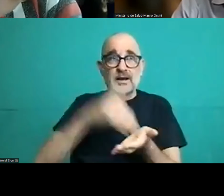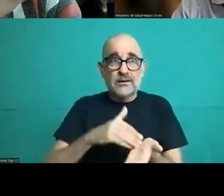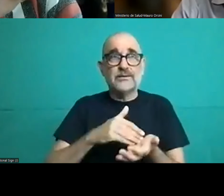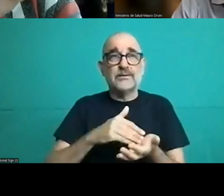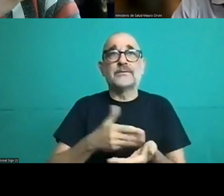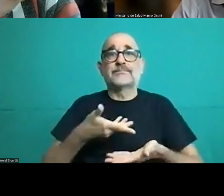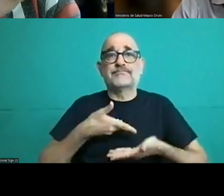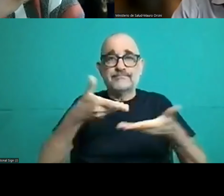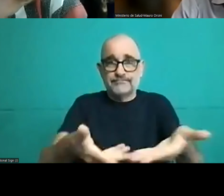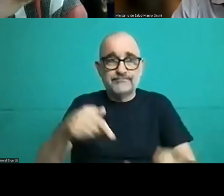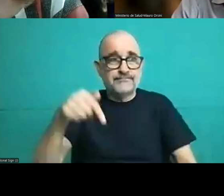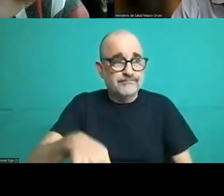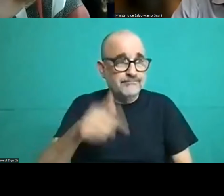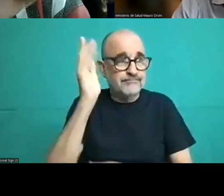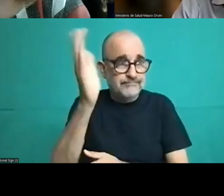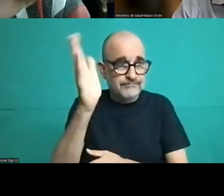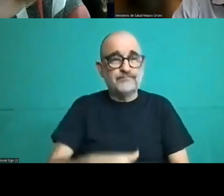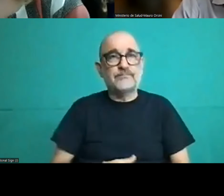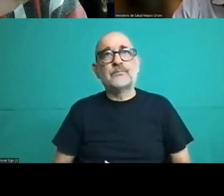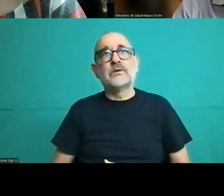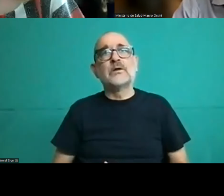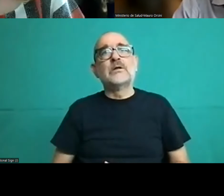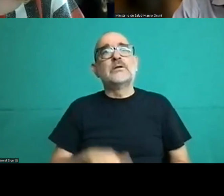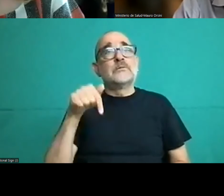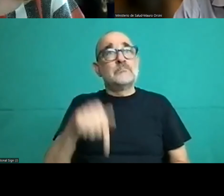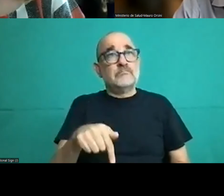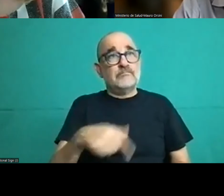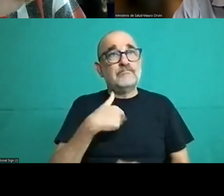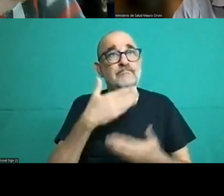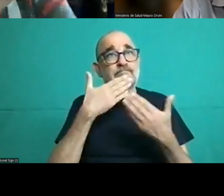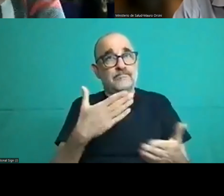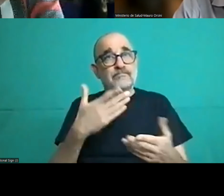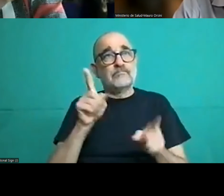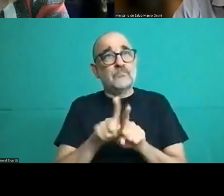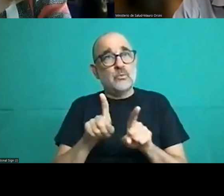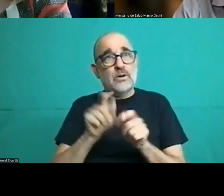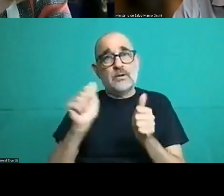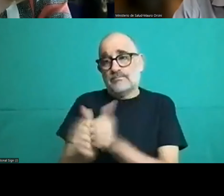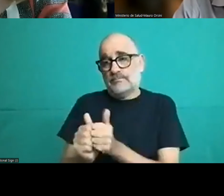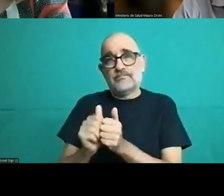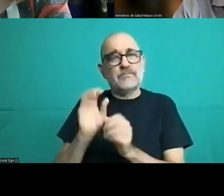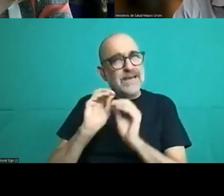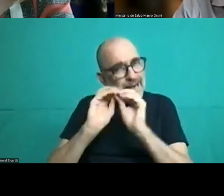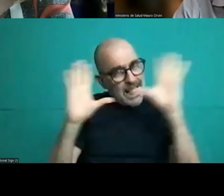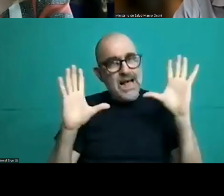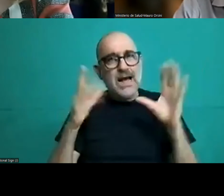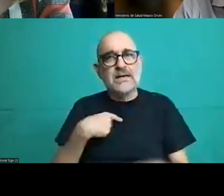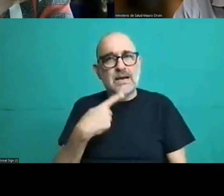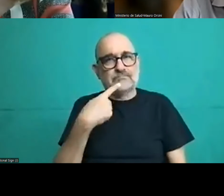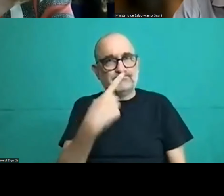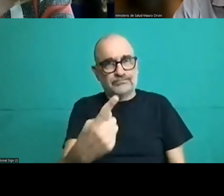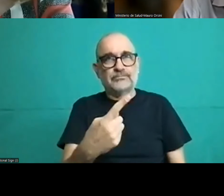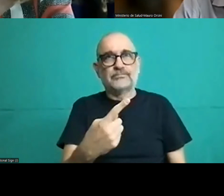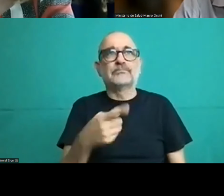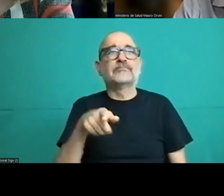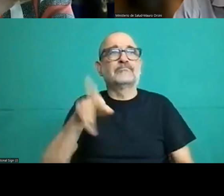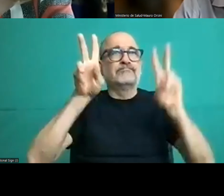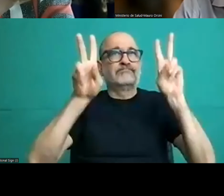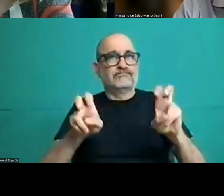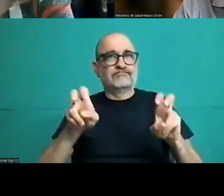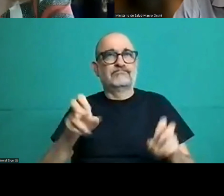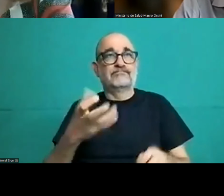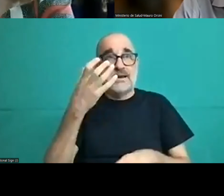voy con la tarea clara, digamos, de tener la convicción que a nivel de las autoridades,